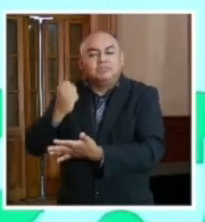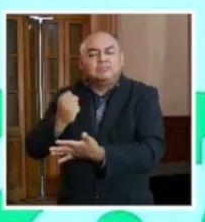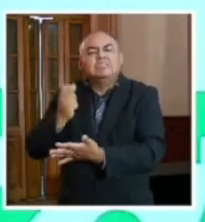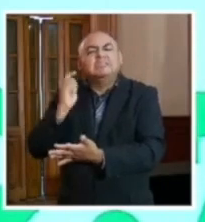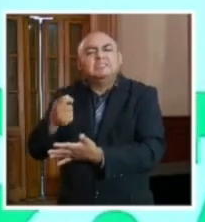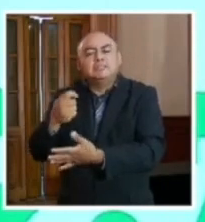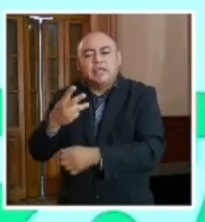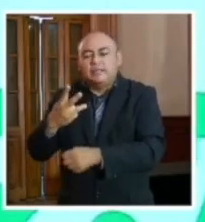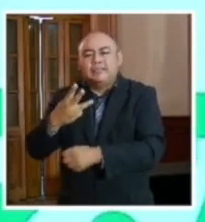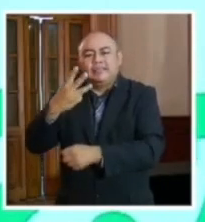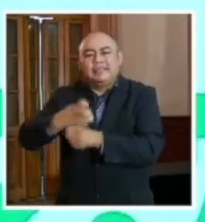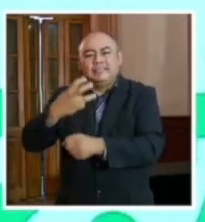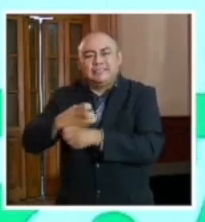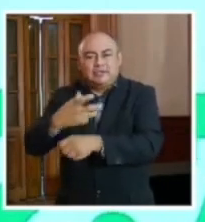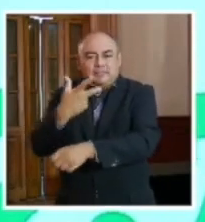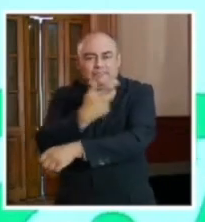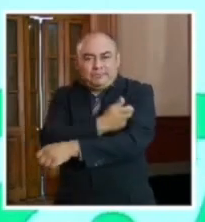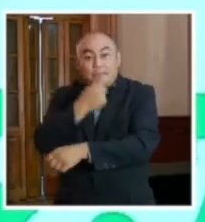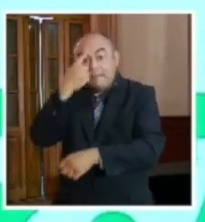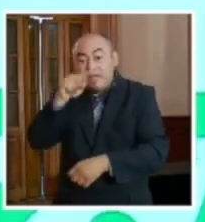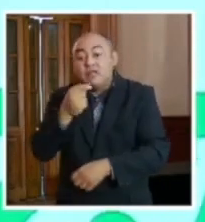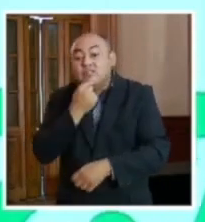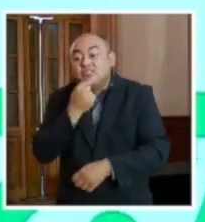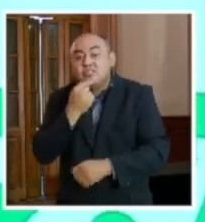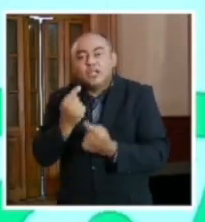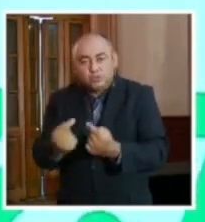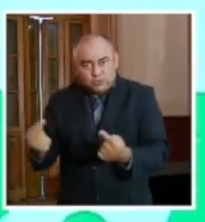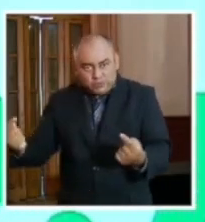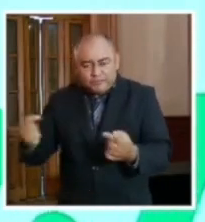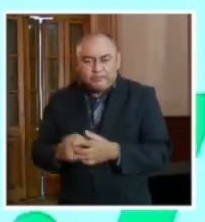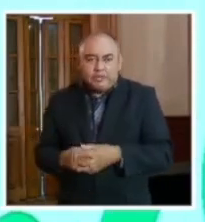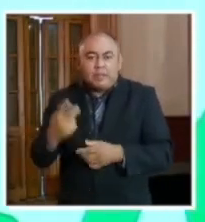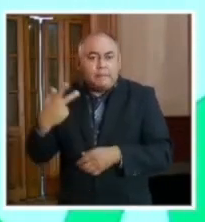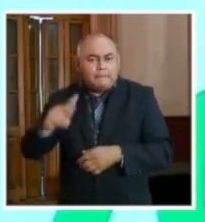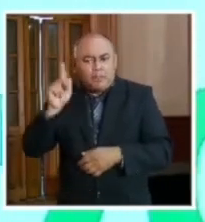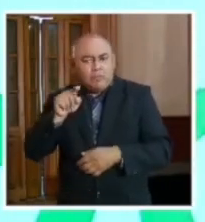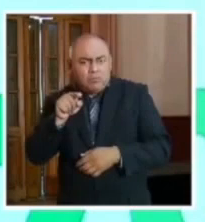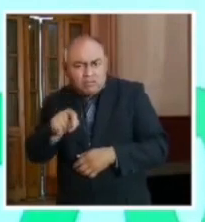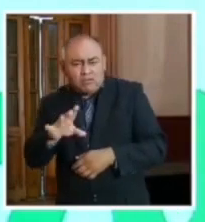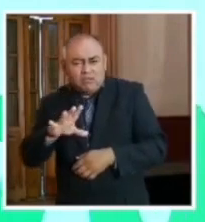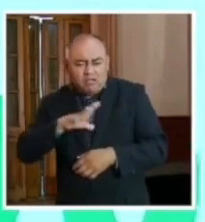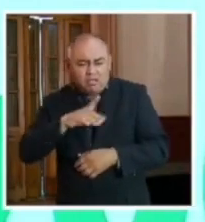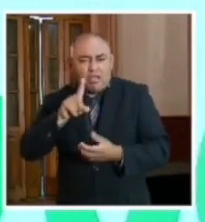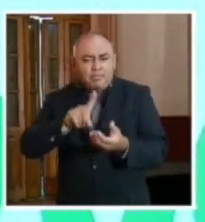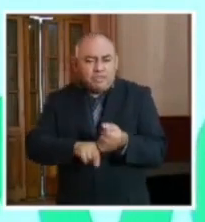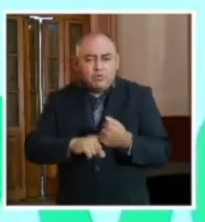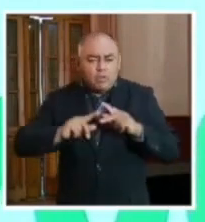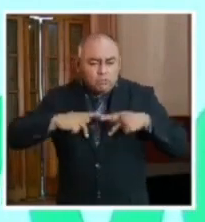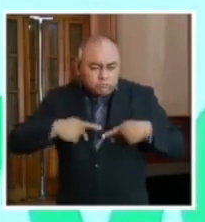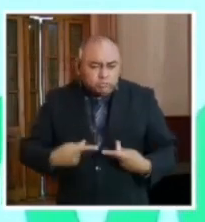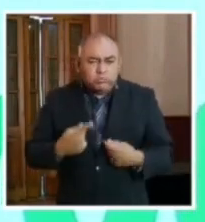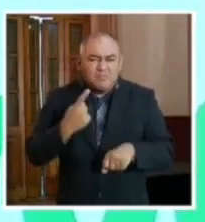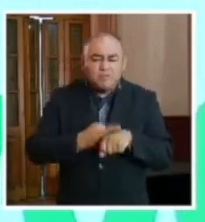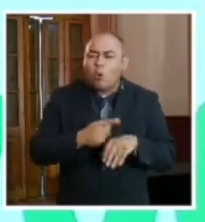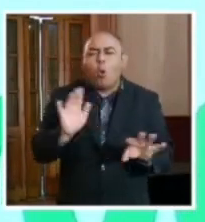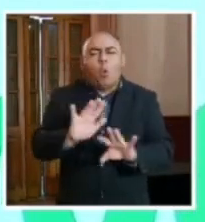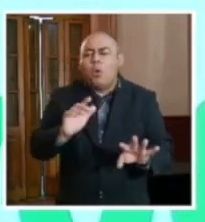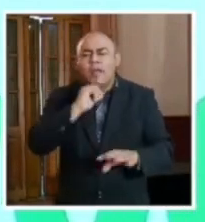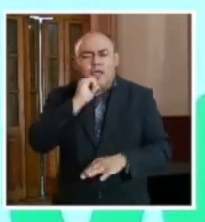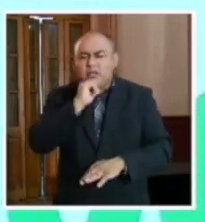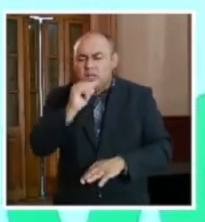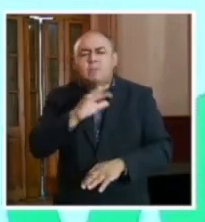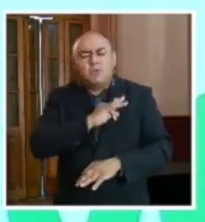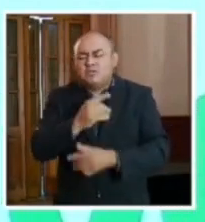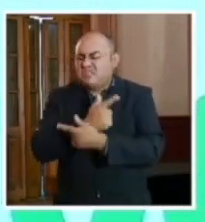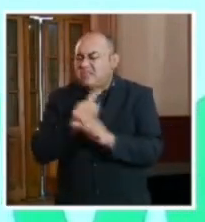para niños independientemente de que presenten o no alguna comorbilidad por lo tanto una